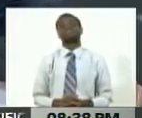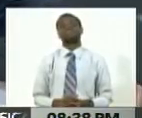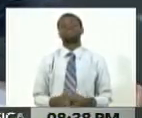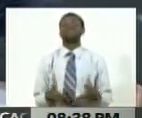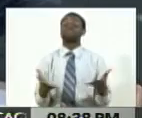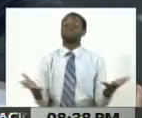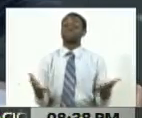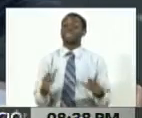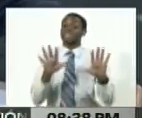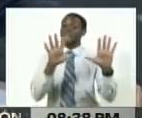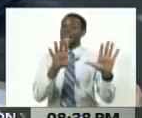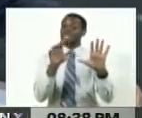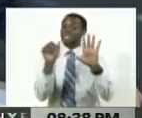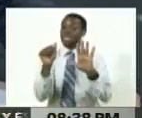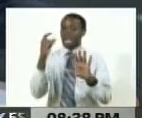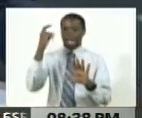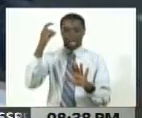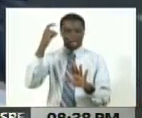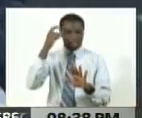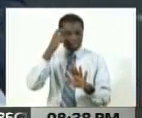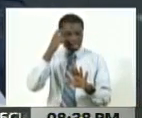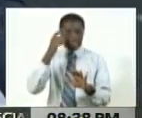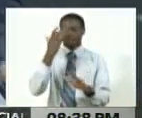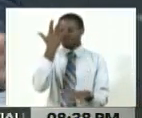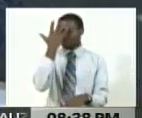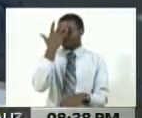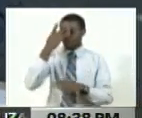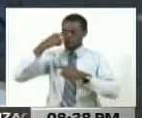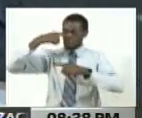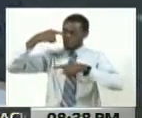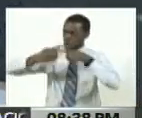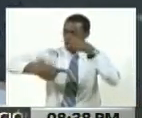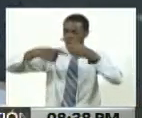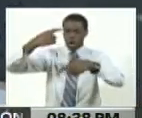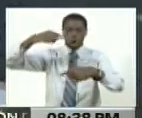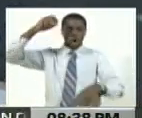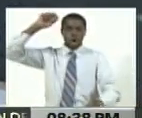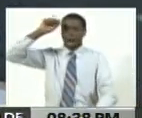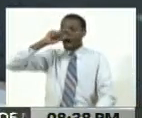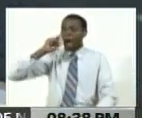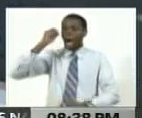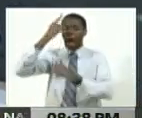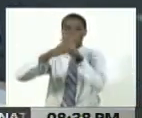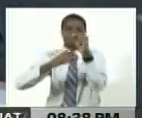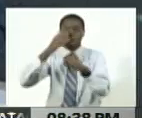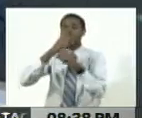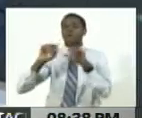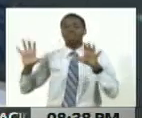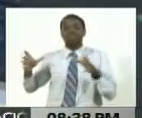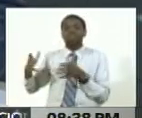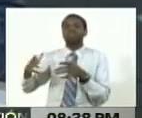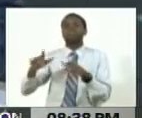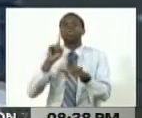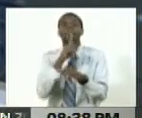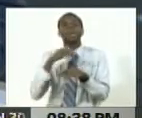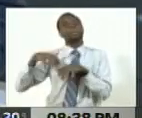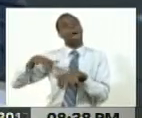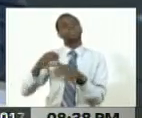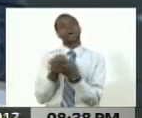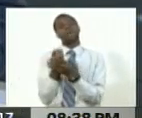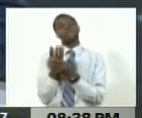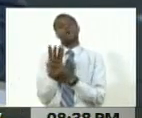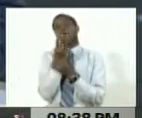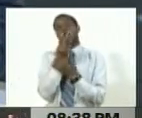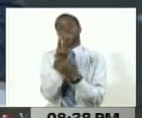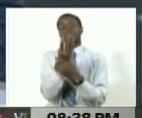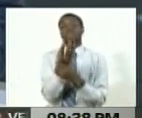los 16 de febrero el pueblo participa activamente en la tradicional Marcha de los Claveles Rojos. Y en esta oportunidad se realizó por primera